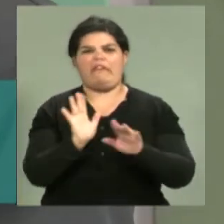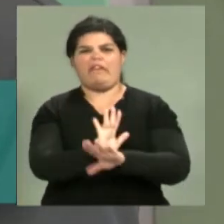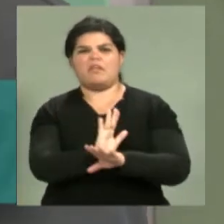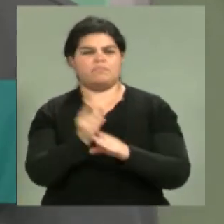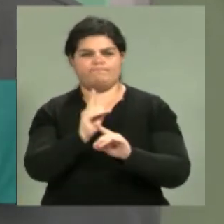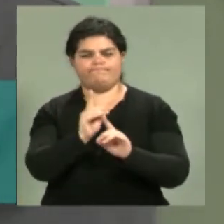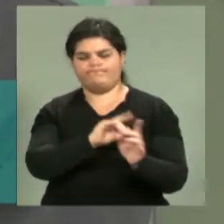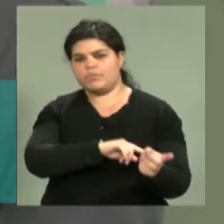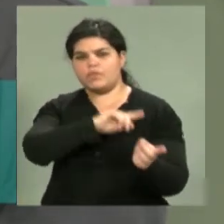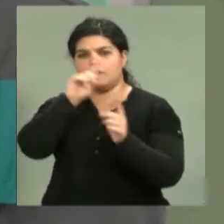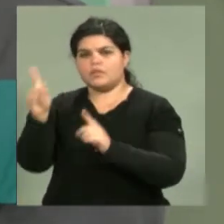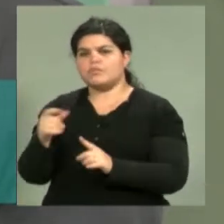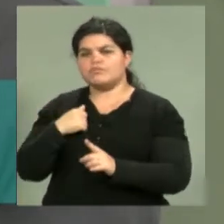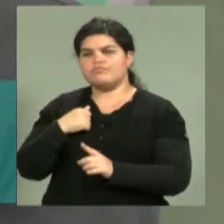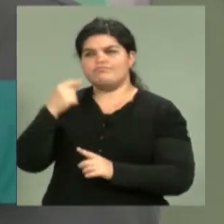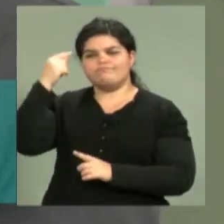y lo haría más,